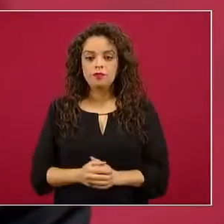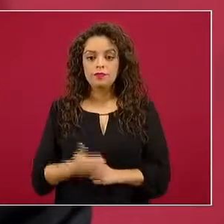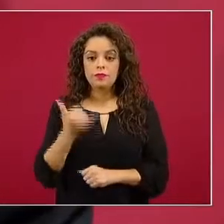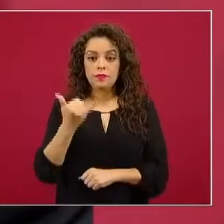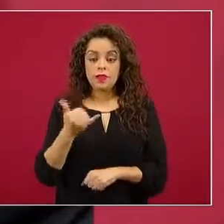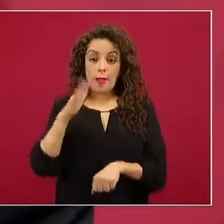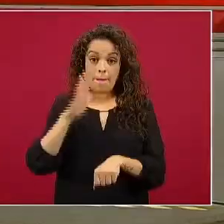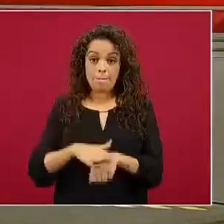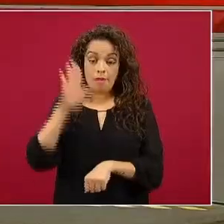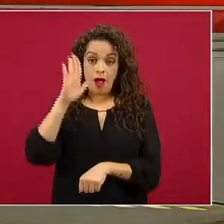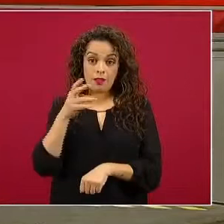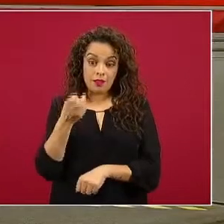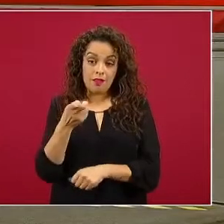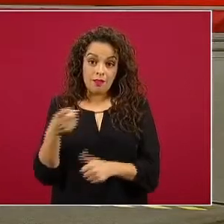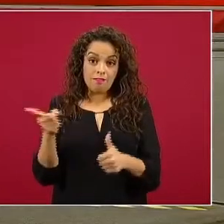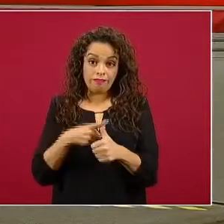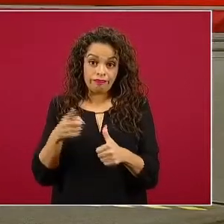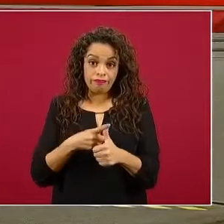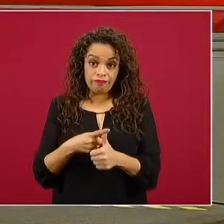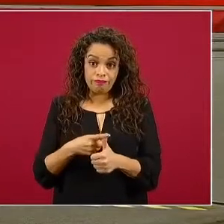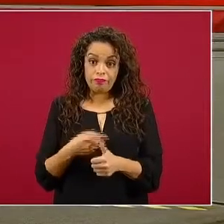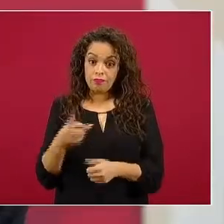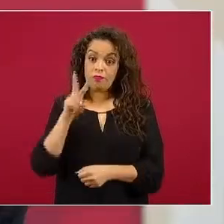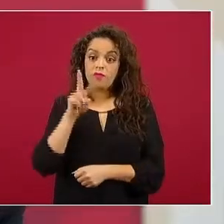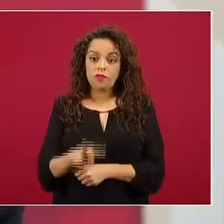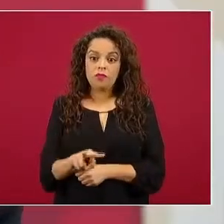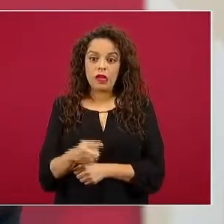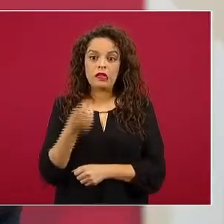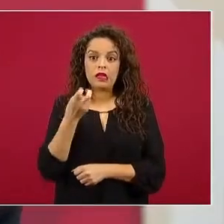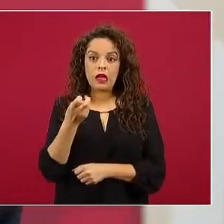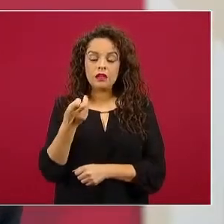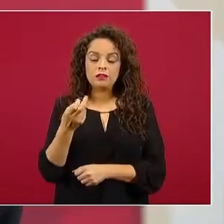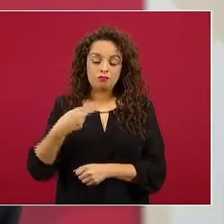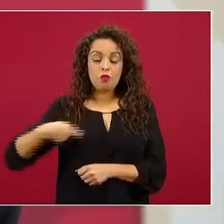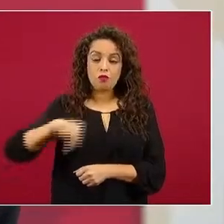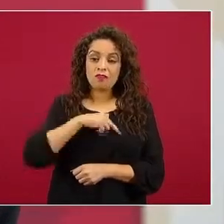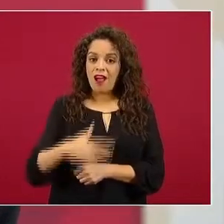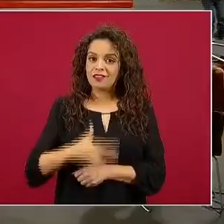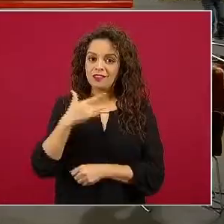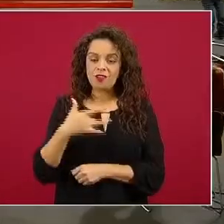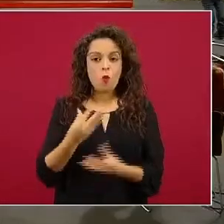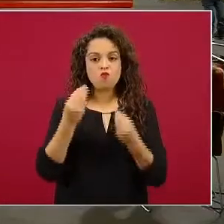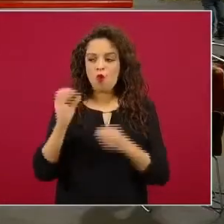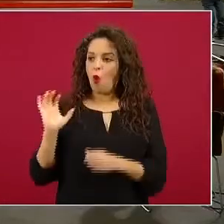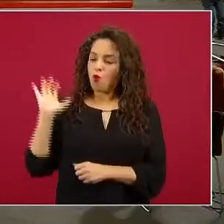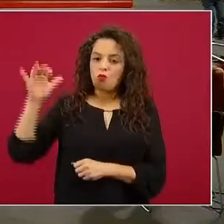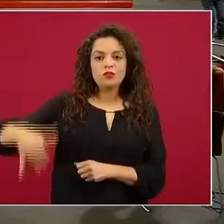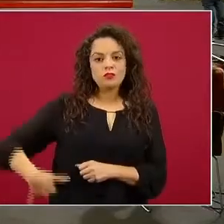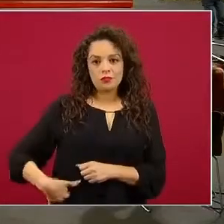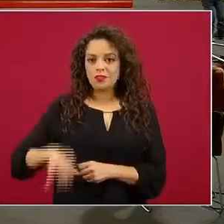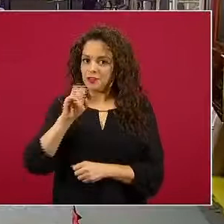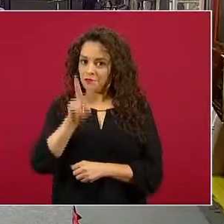principalmente, y bueno, esto también es algo de lo cual nos debemos de sentir orgullosos.